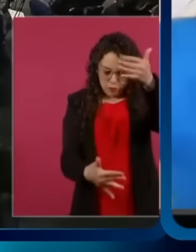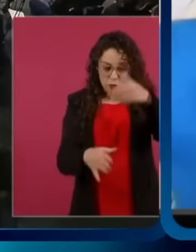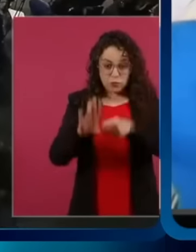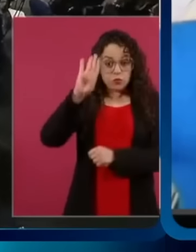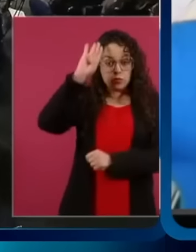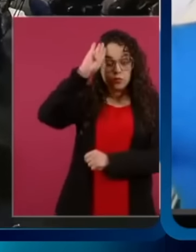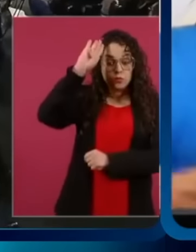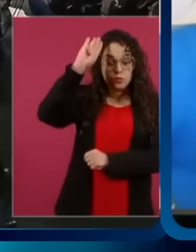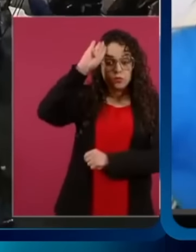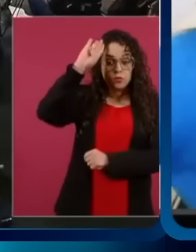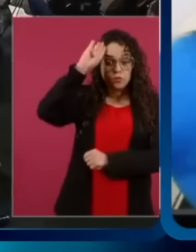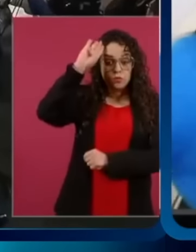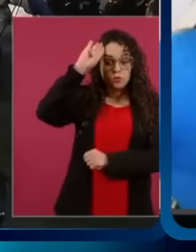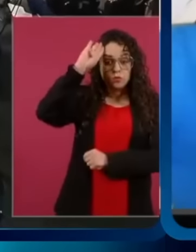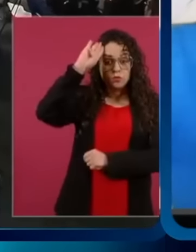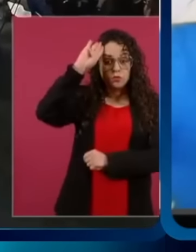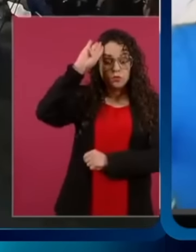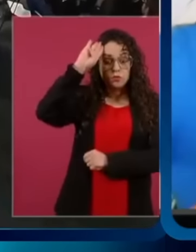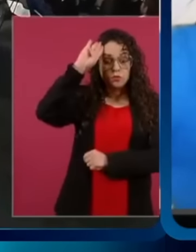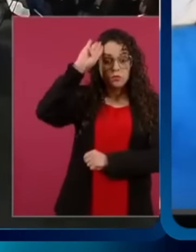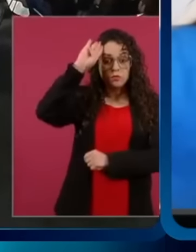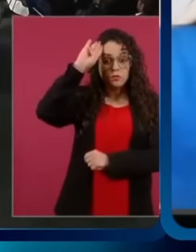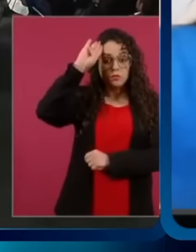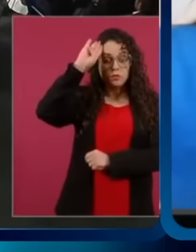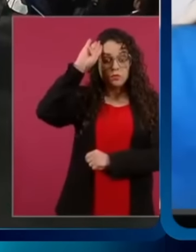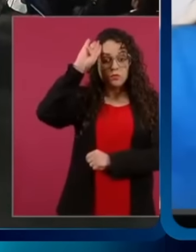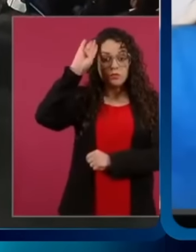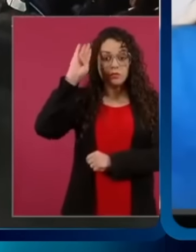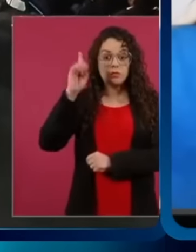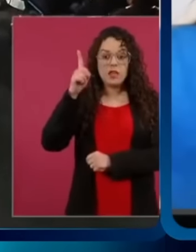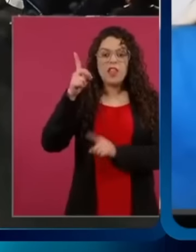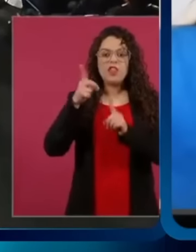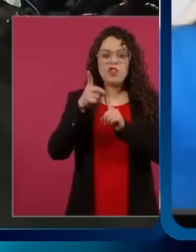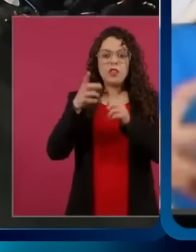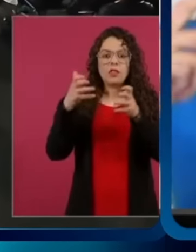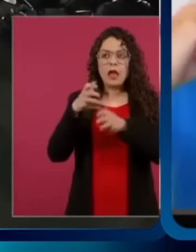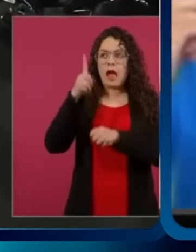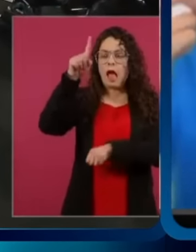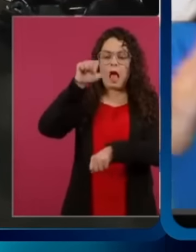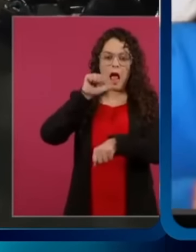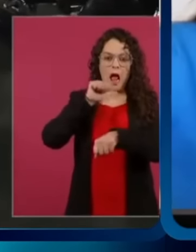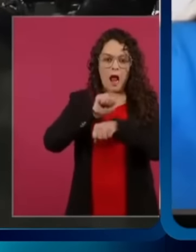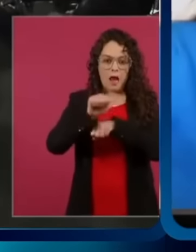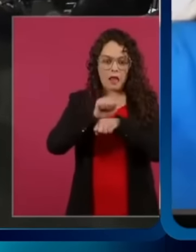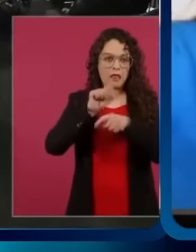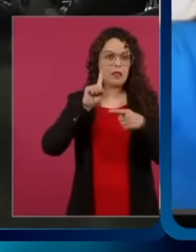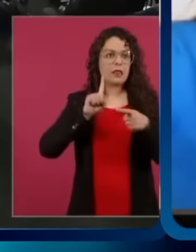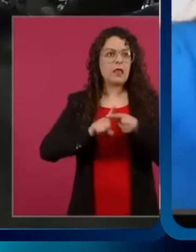que promovieron desde Argentina, Holanda,